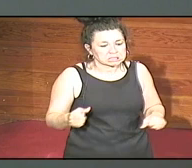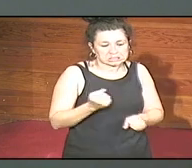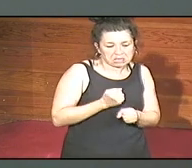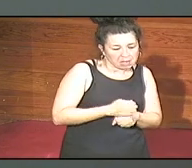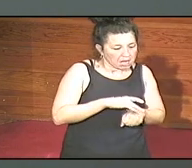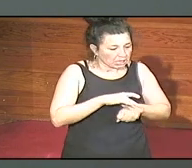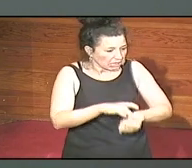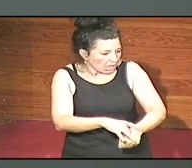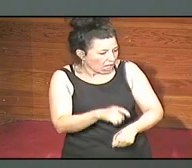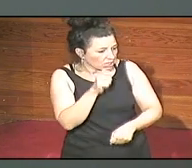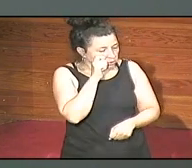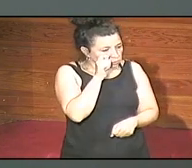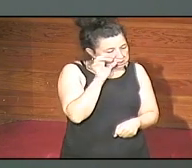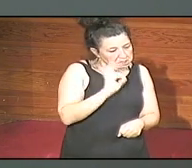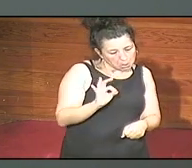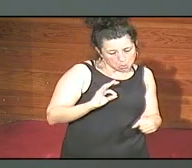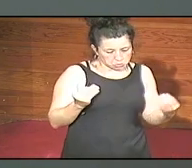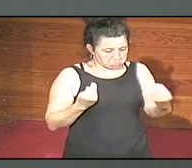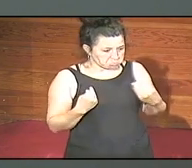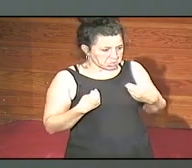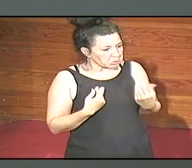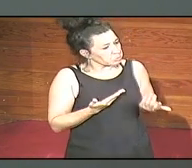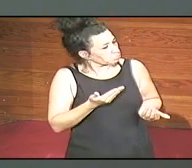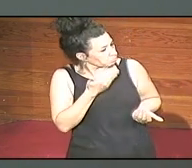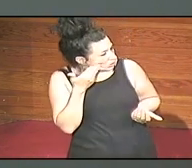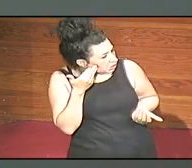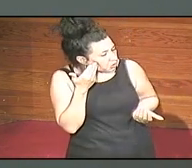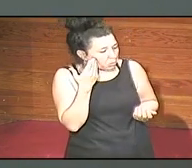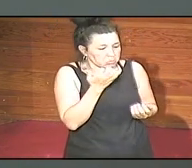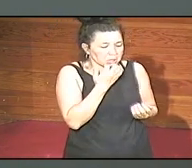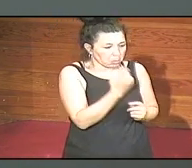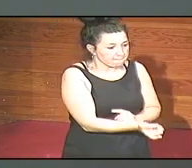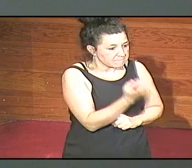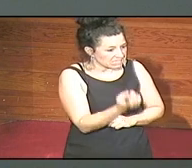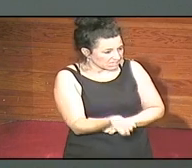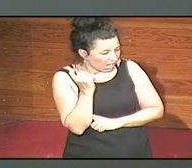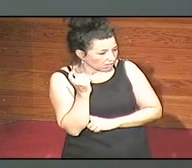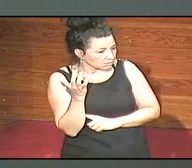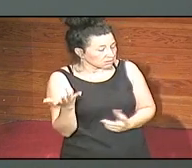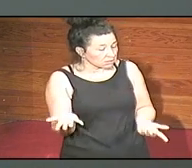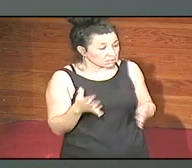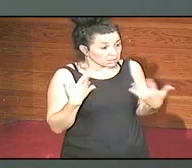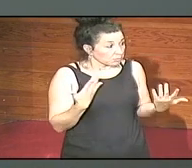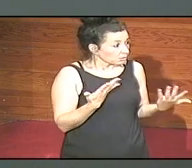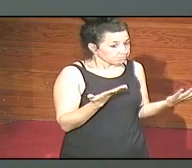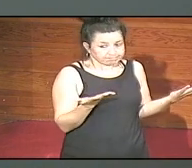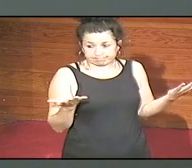o que están viviendo y teniendo una vida digna como pescadores de repente giraban la vista y decían pues nos